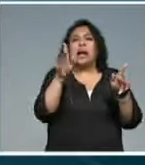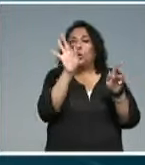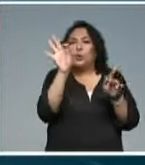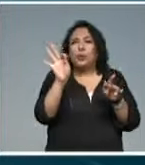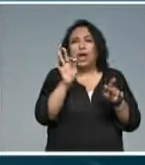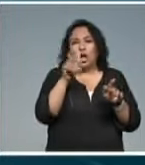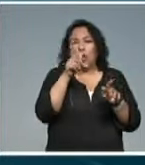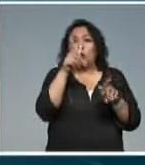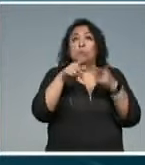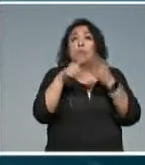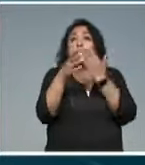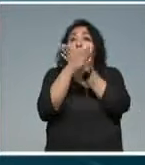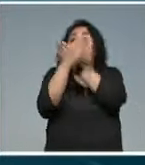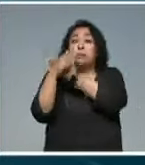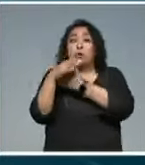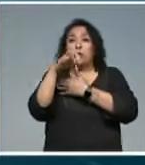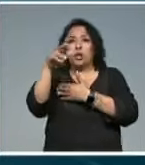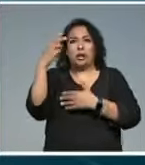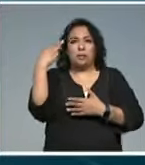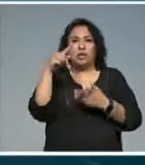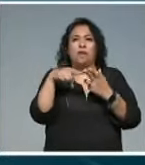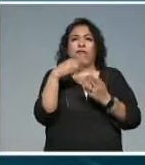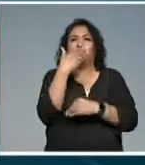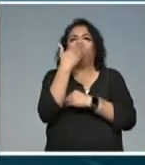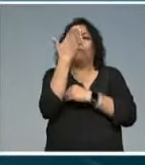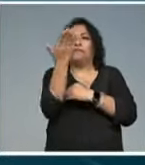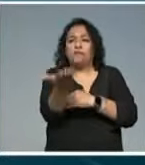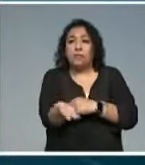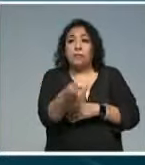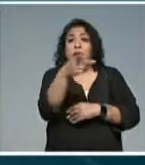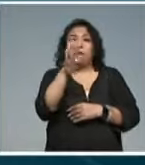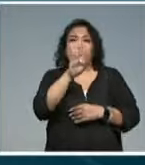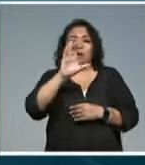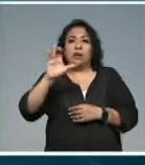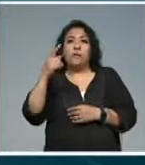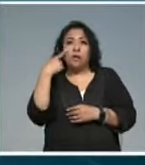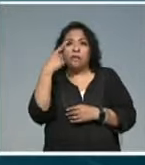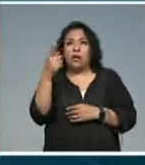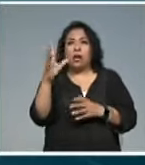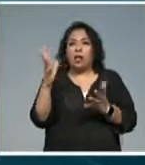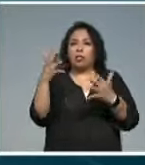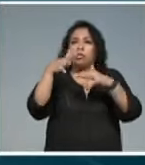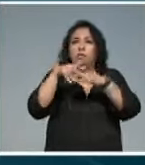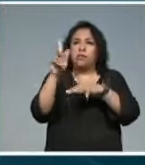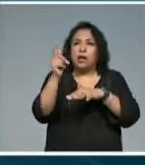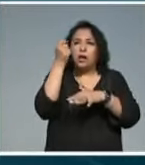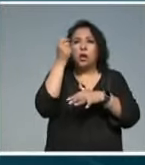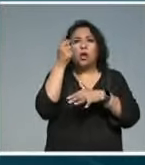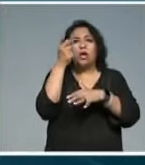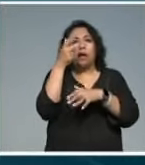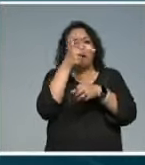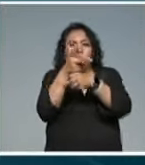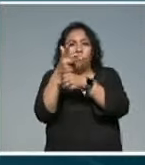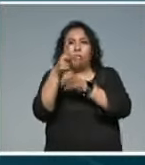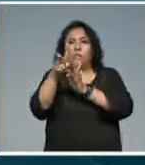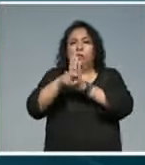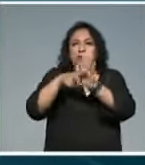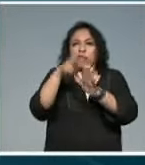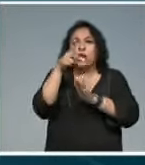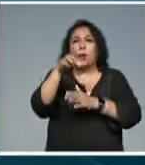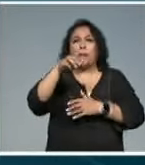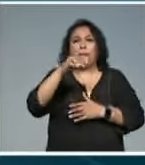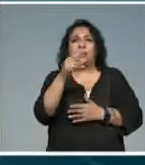en Michoacán y el de las ballenas jorobadas en Baja California, se mezcla con la tecnología de la fotografía, el video y la animación en